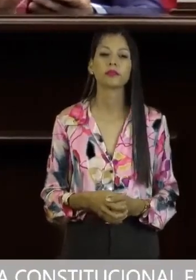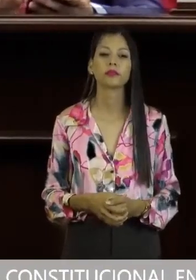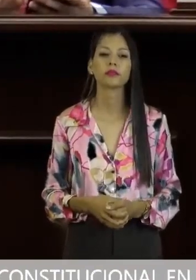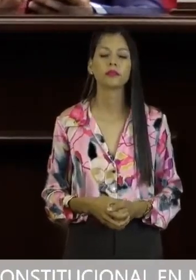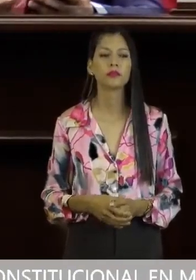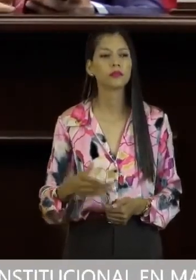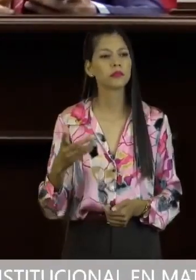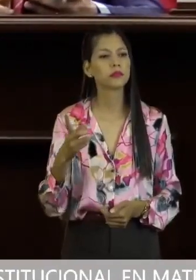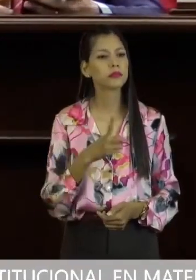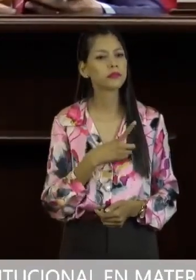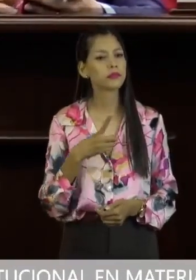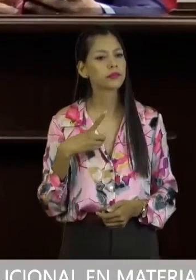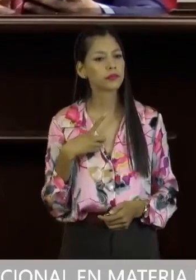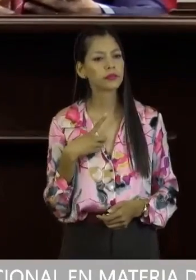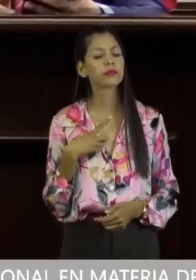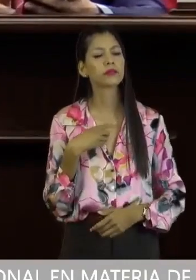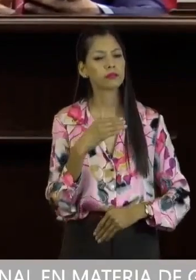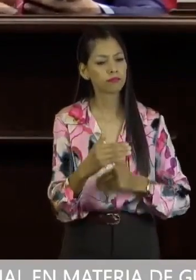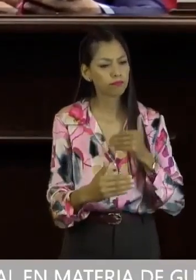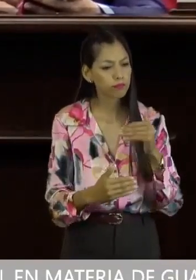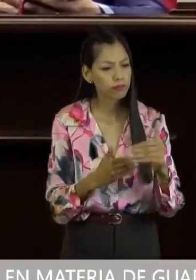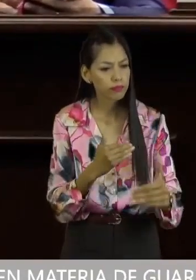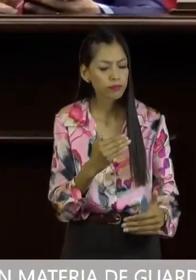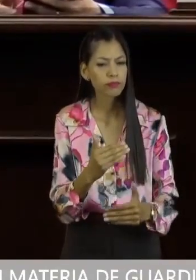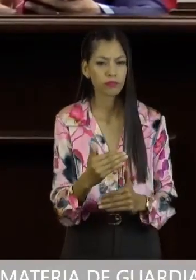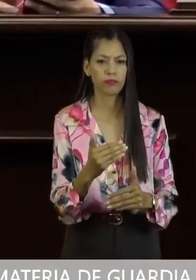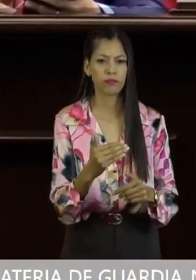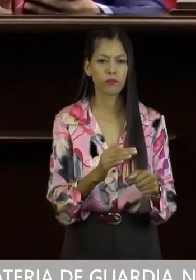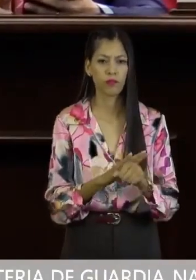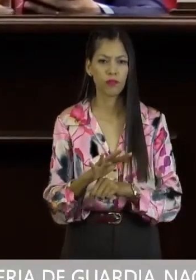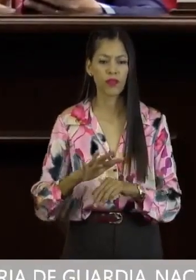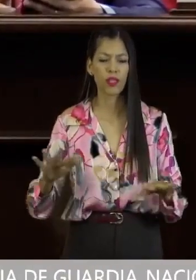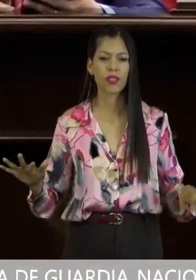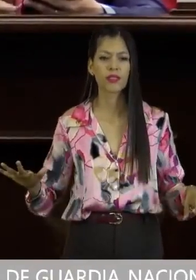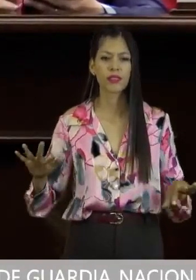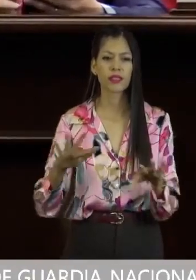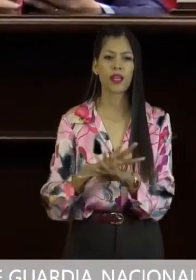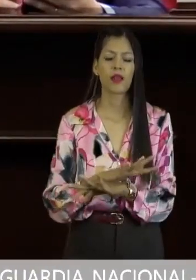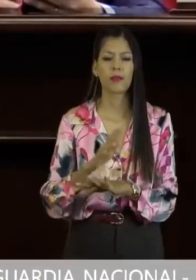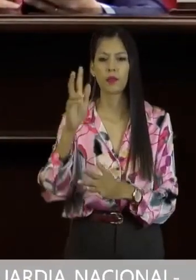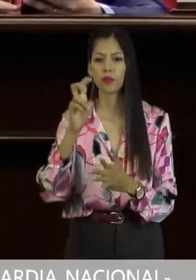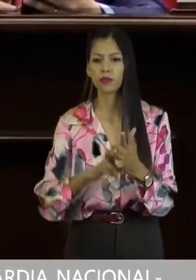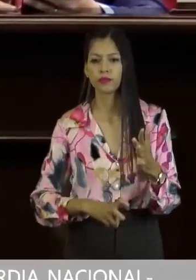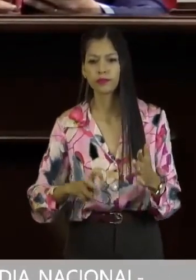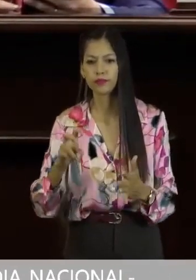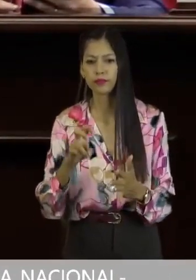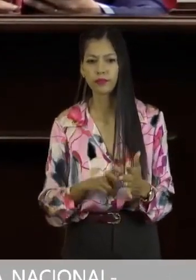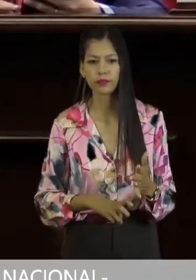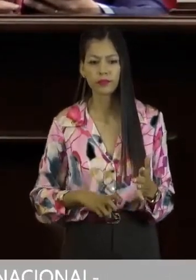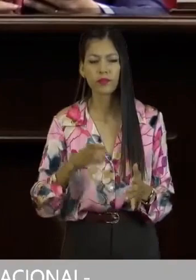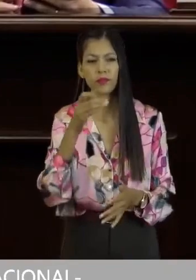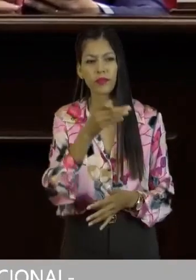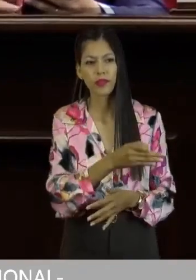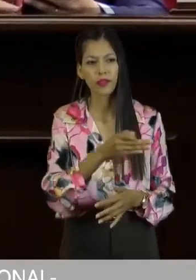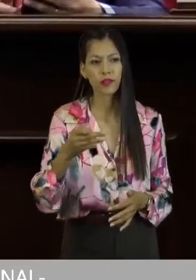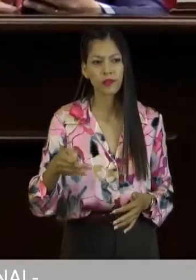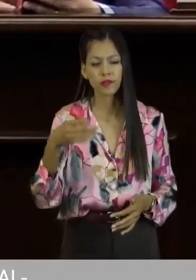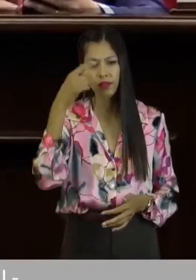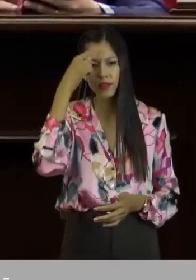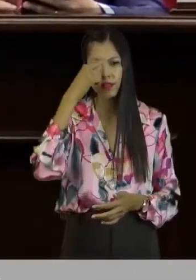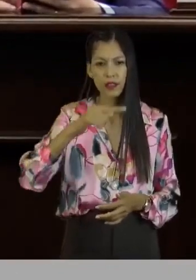que había que ir más allá del cambio o de la modificación de la fecha para